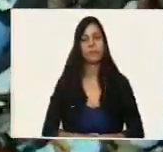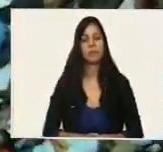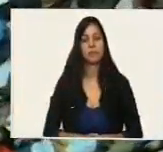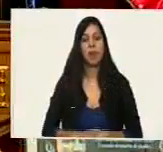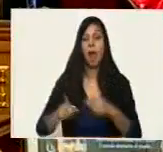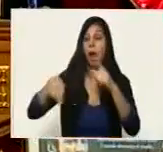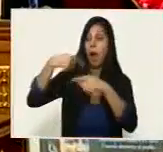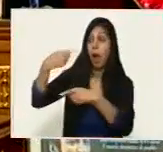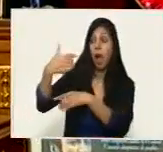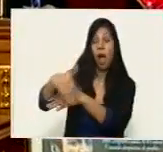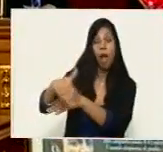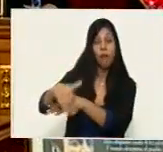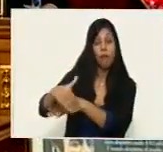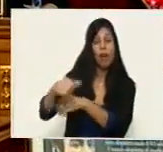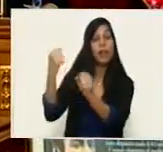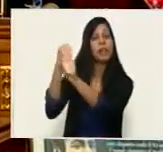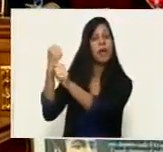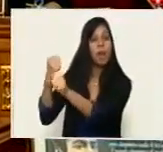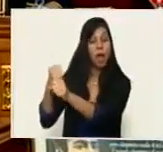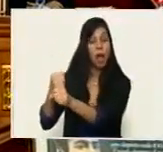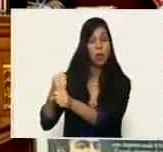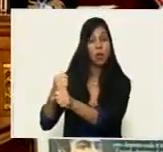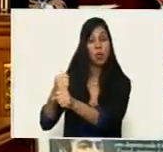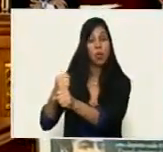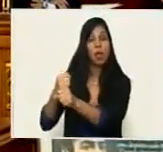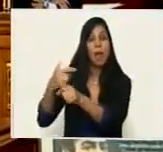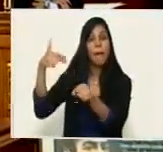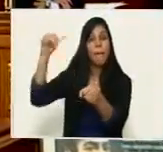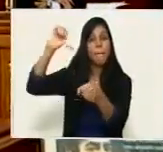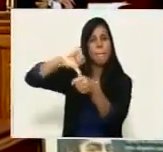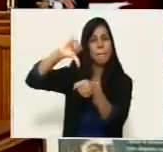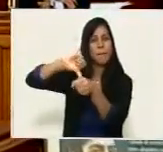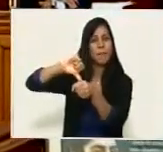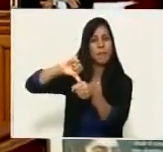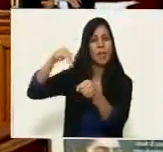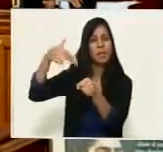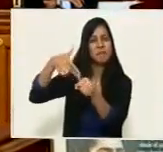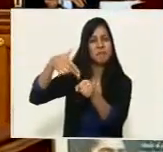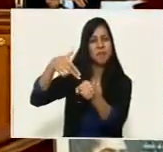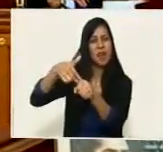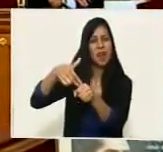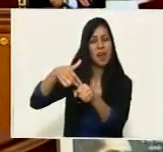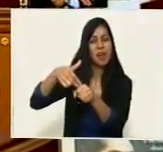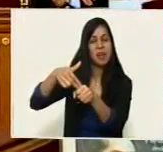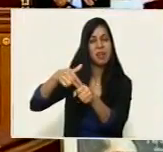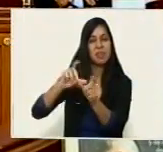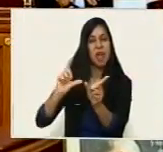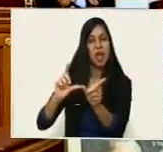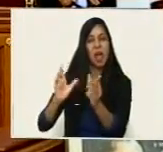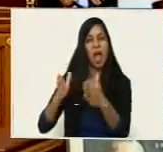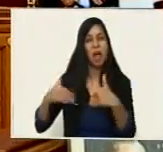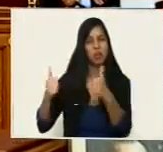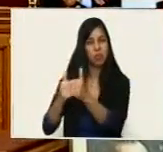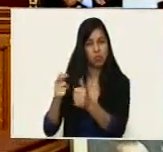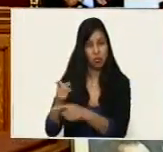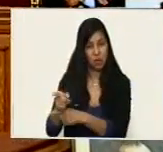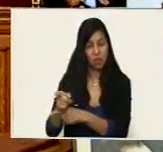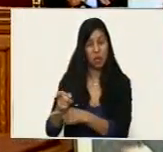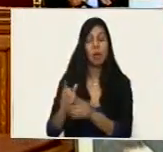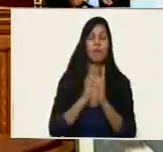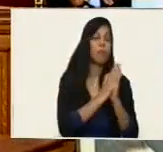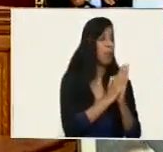unos trabajadores de PDVSA de Anzoátegui, Unión de Anzoátegui. La Junta